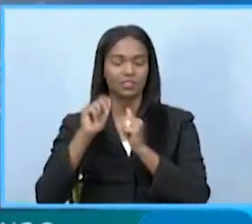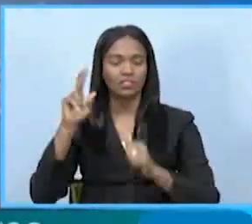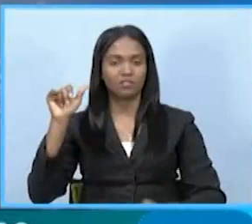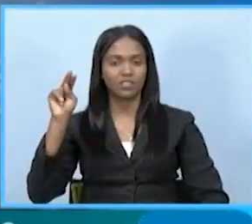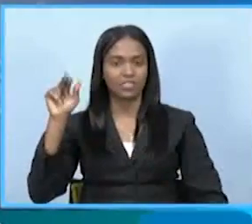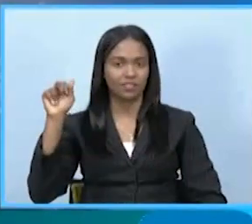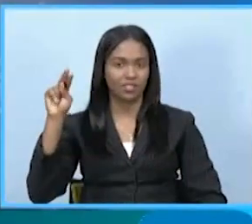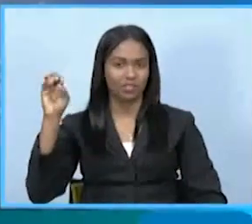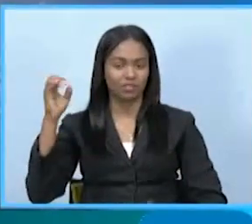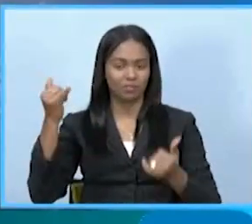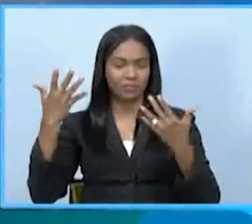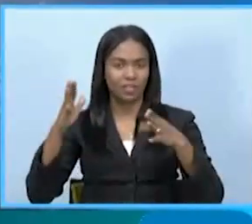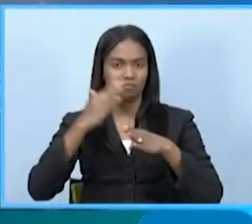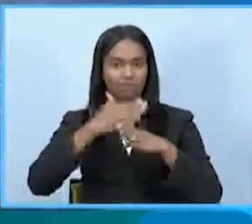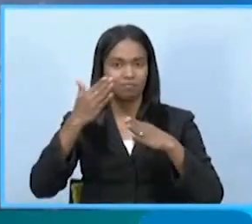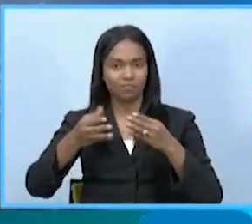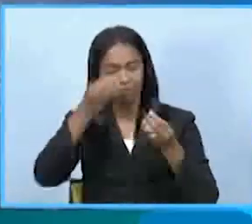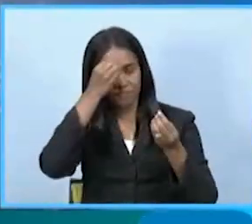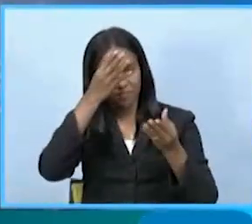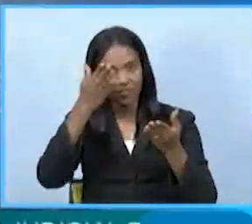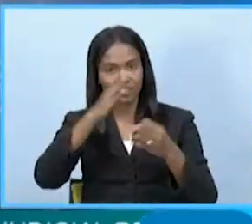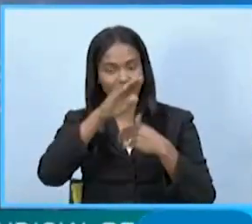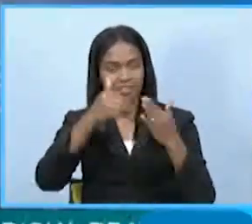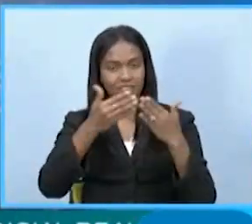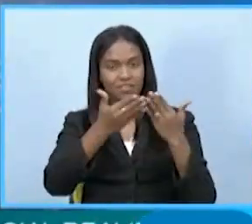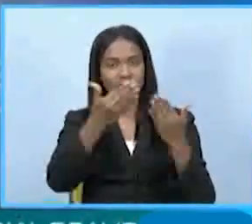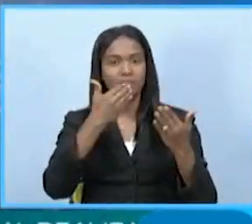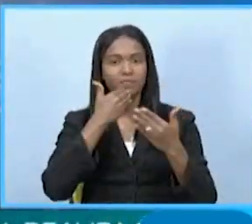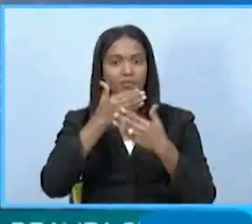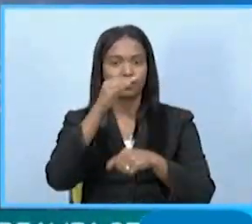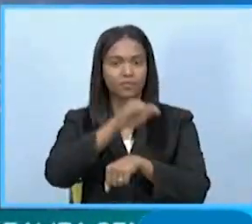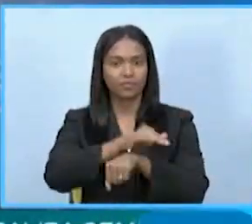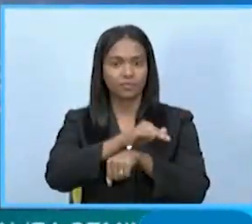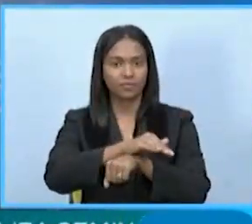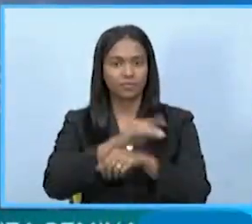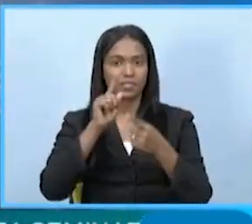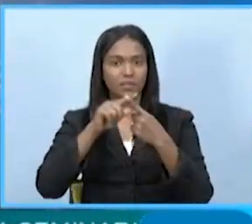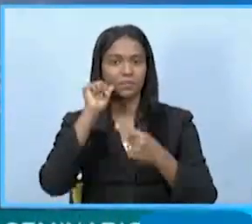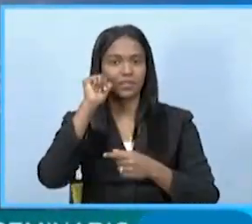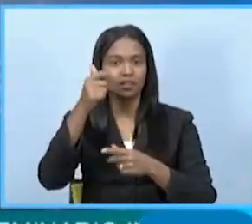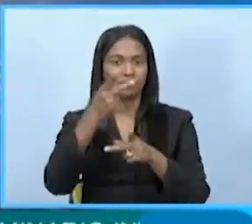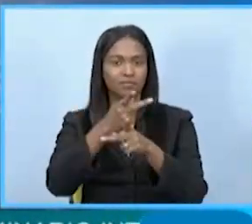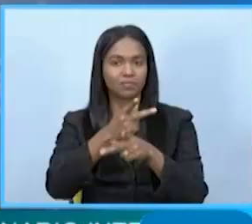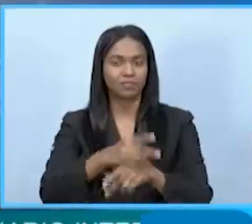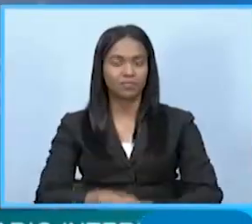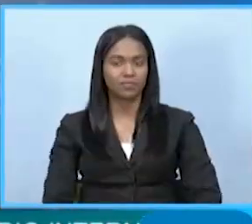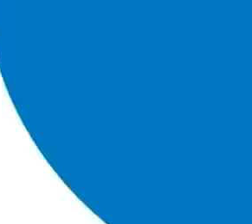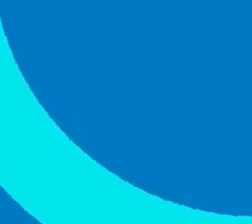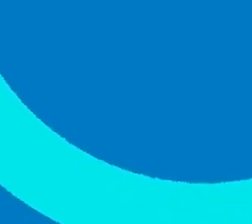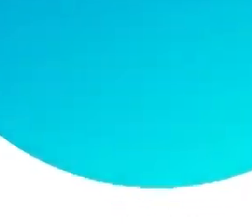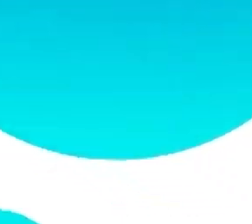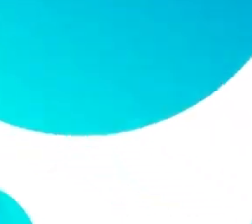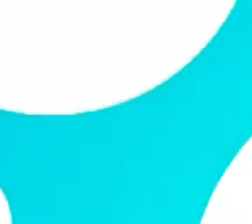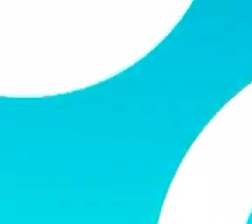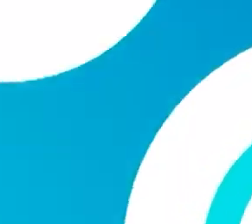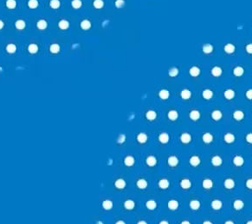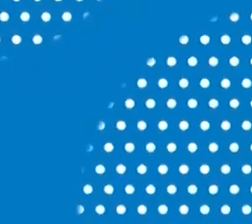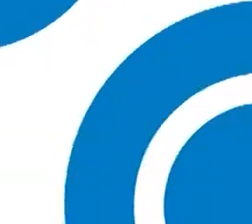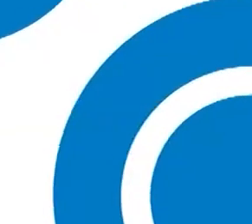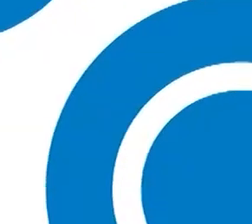servidora, Rafaelina Bisonó, les informaron. Pasen todos muy buenas noches. Hasta mañana. Que Dios les bendiga.